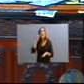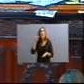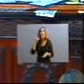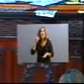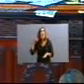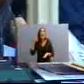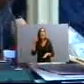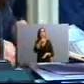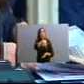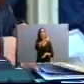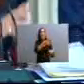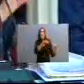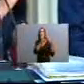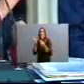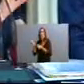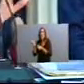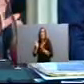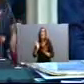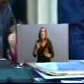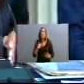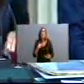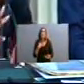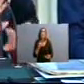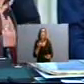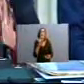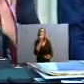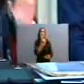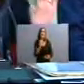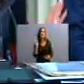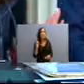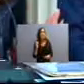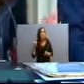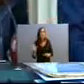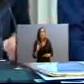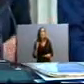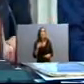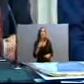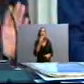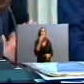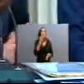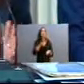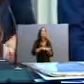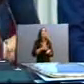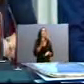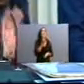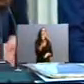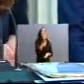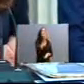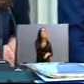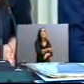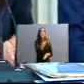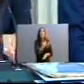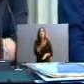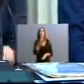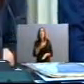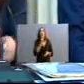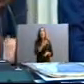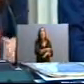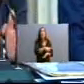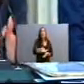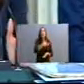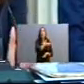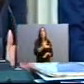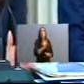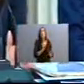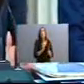defendían a Galeano. No quiero hablar mejor de algunas autoridades de la comunidad, mejor quiero obviarlo, Betty, porque el papel fue lamentable.